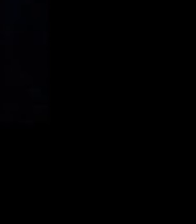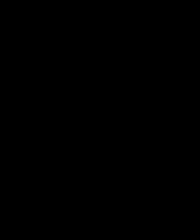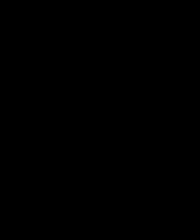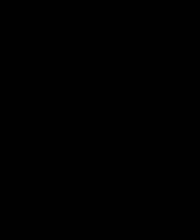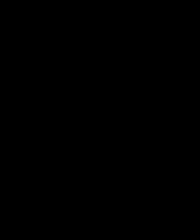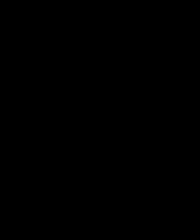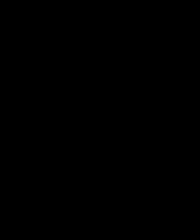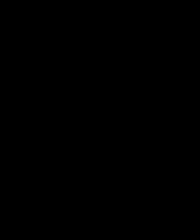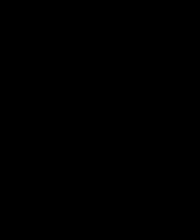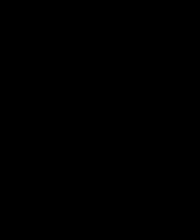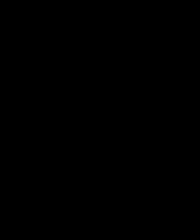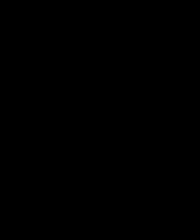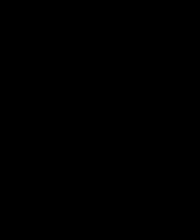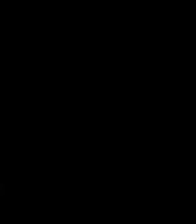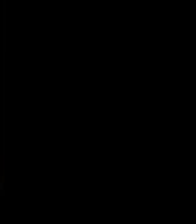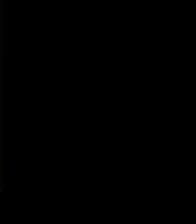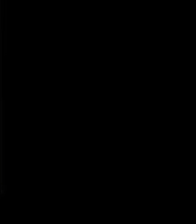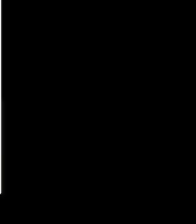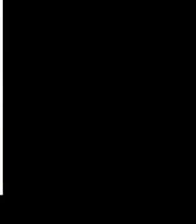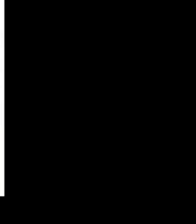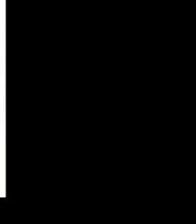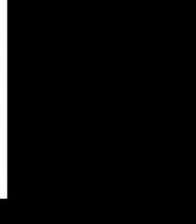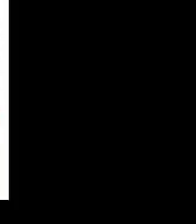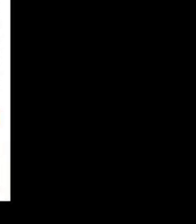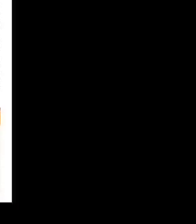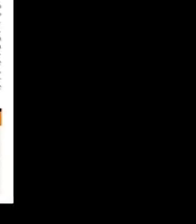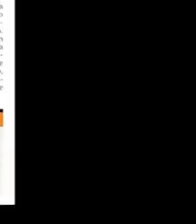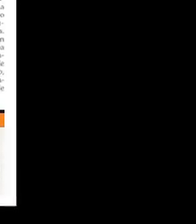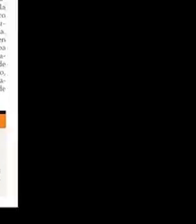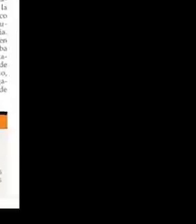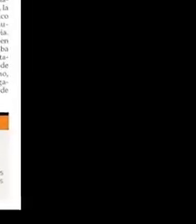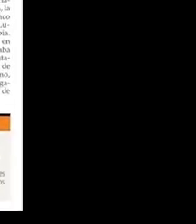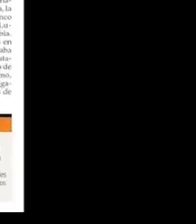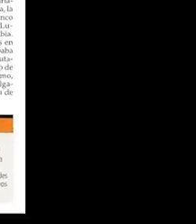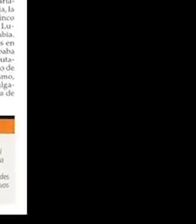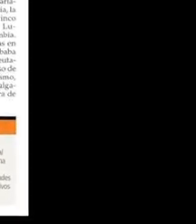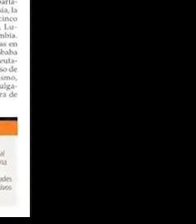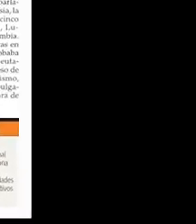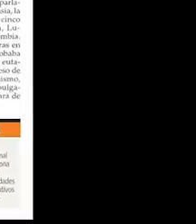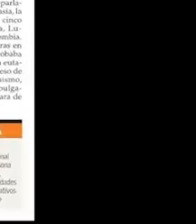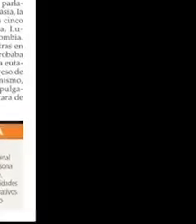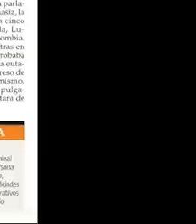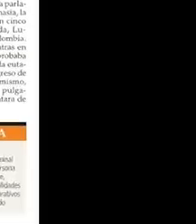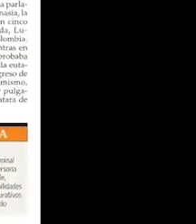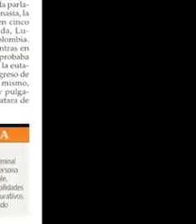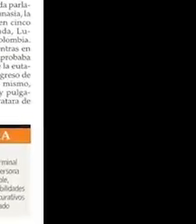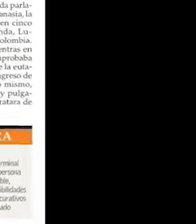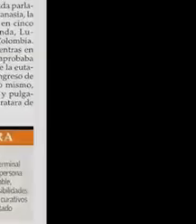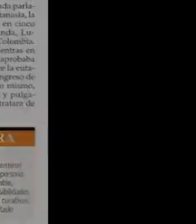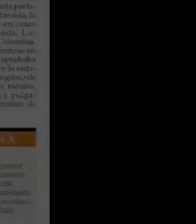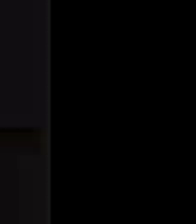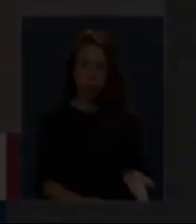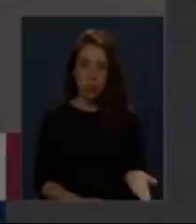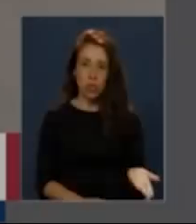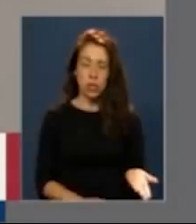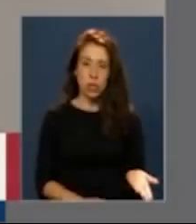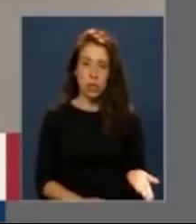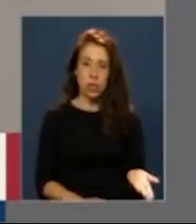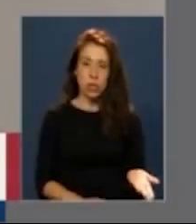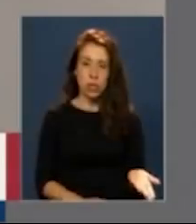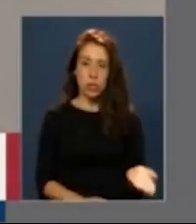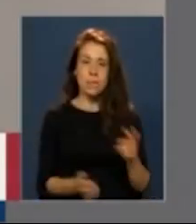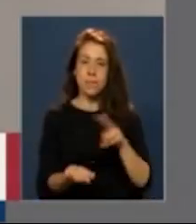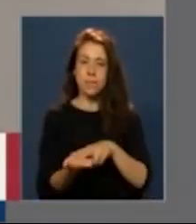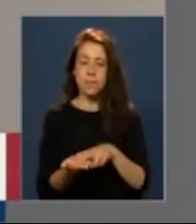retail. Y finalmente, hace muy poquito en la Cámara de Diputados aprobamos la idea de legislar el proyecto de muerte asistida o eutanasia. Y la